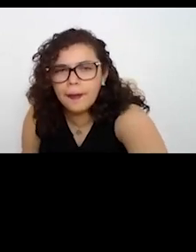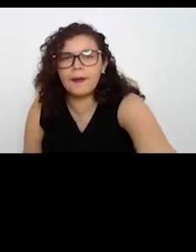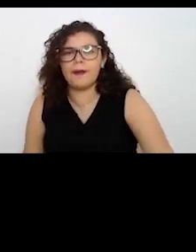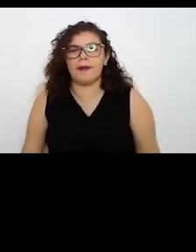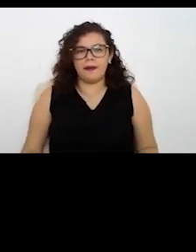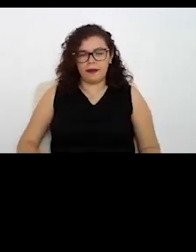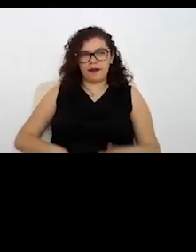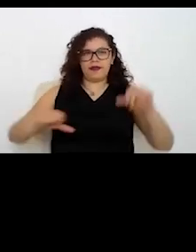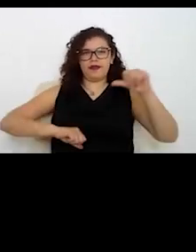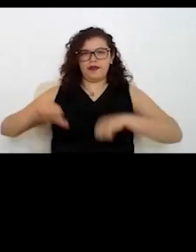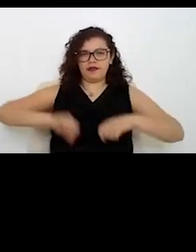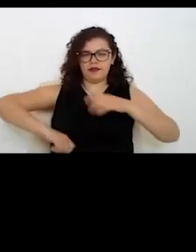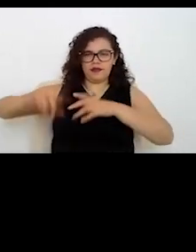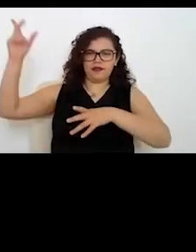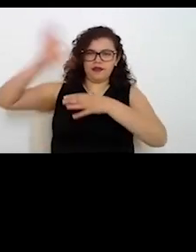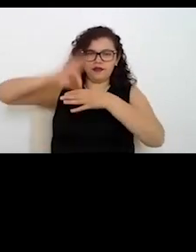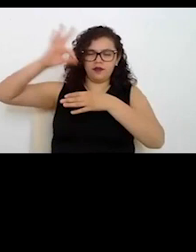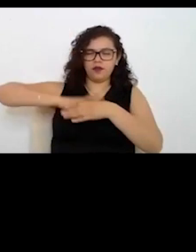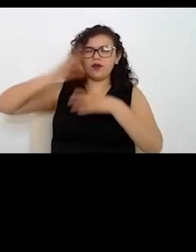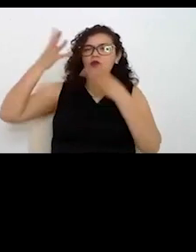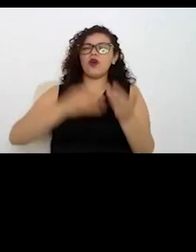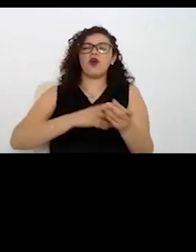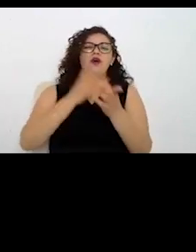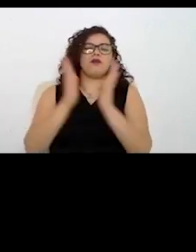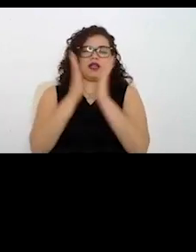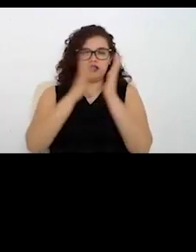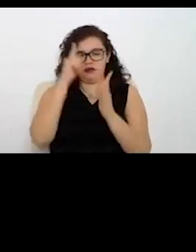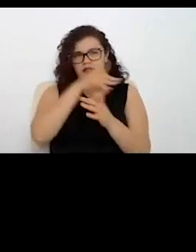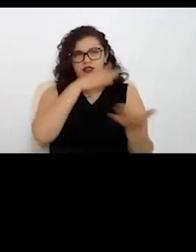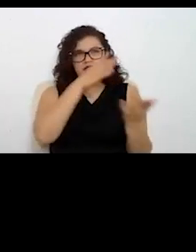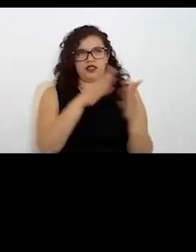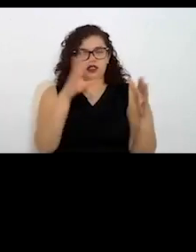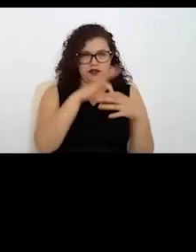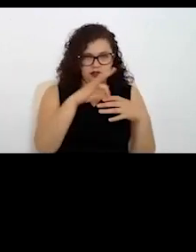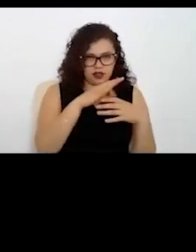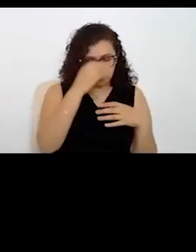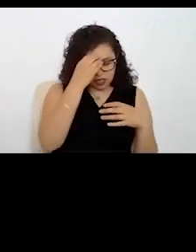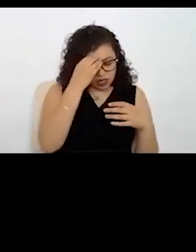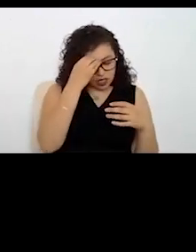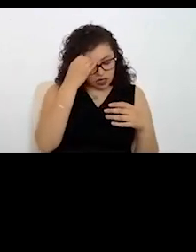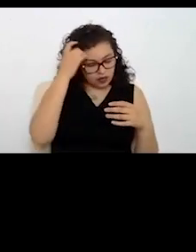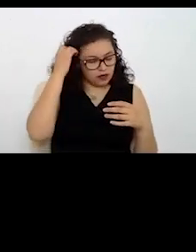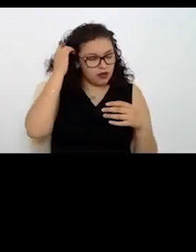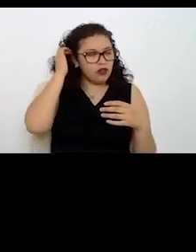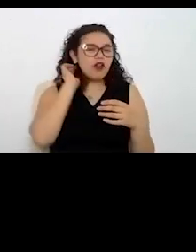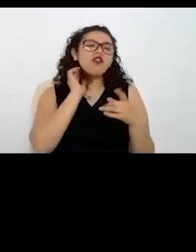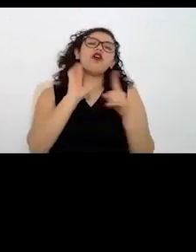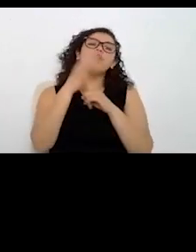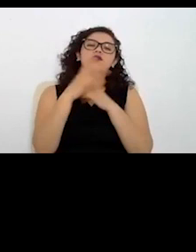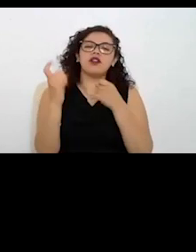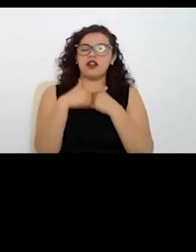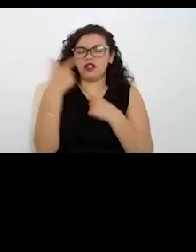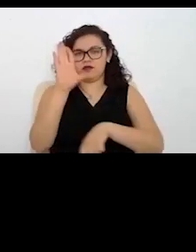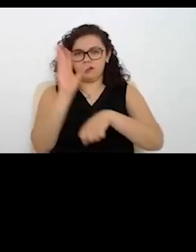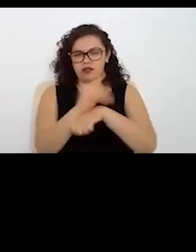electorales, por ejemplo, si eres jefe de casilla, si ejerces una comisión en el sindicato. Esos son permisos